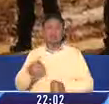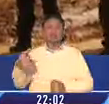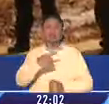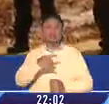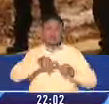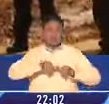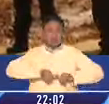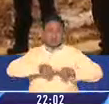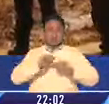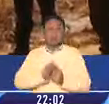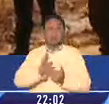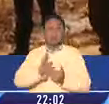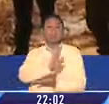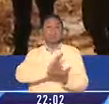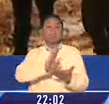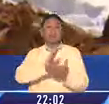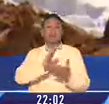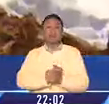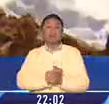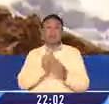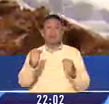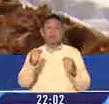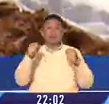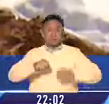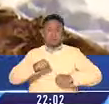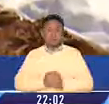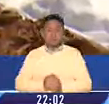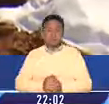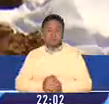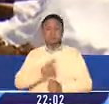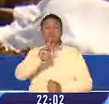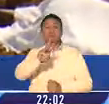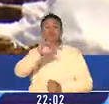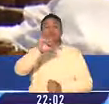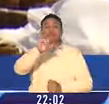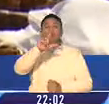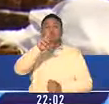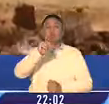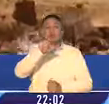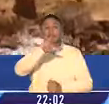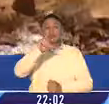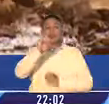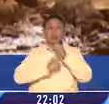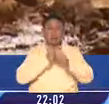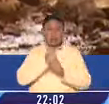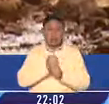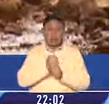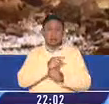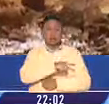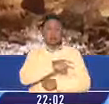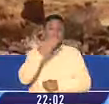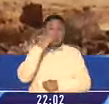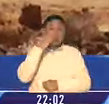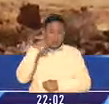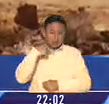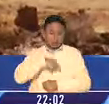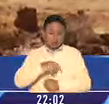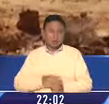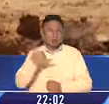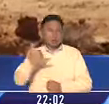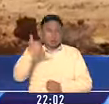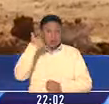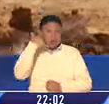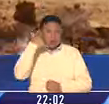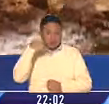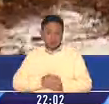en la cooperativa Una Sola Fuerza asesinaron a William Preciado, de 30 años. La madre del occiso dijo que lo llamaron por teléfono